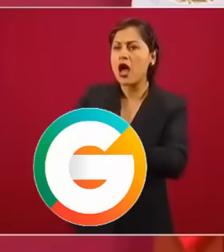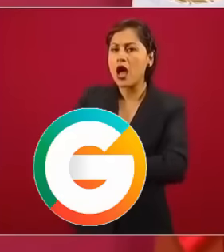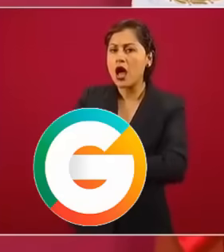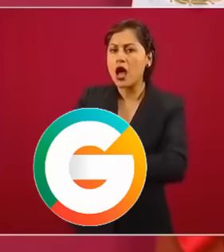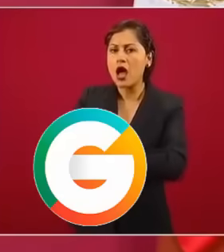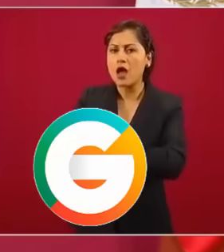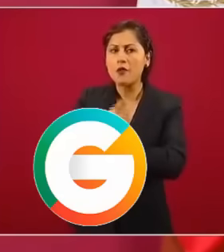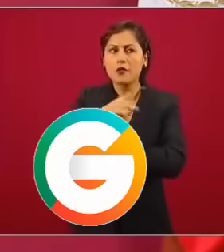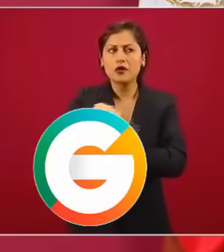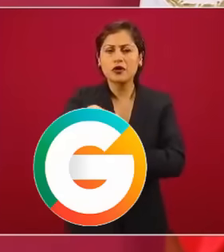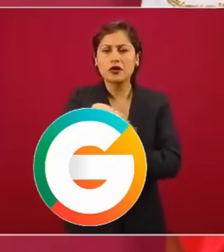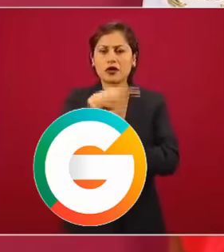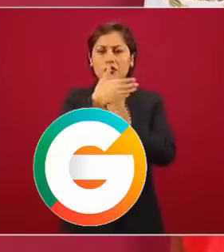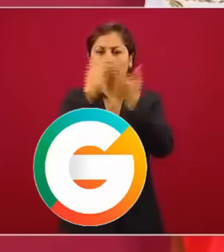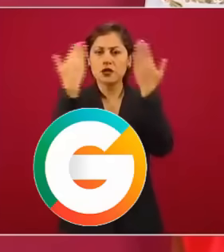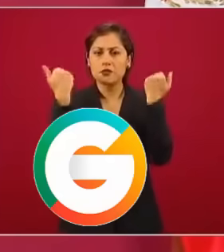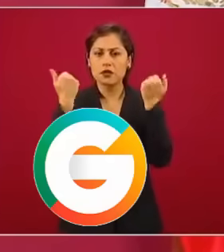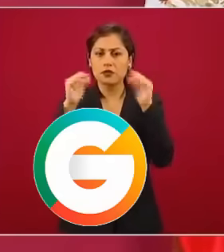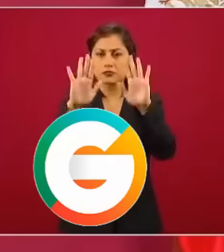Yo recuerdo que